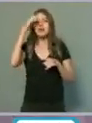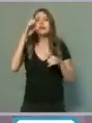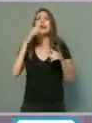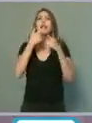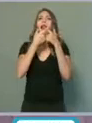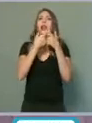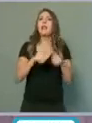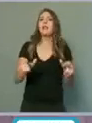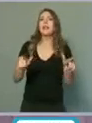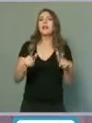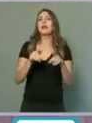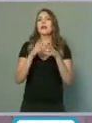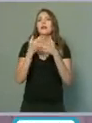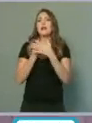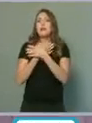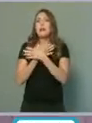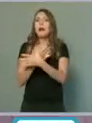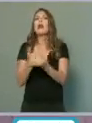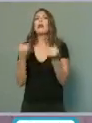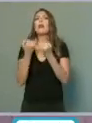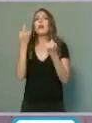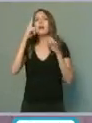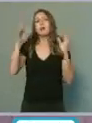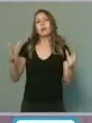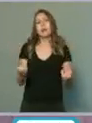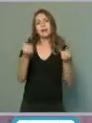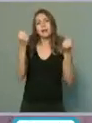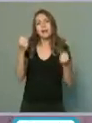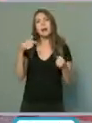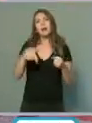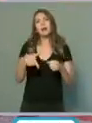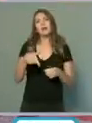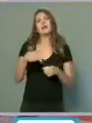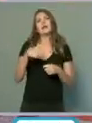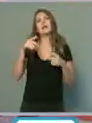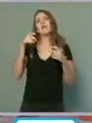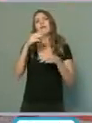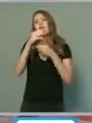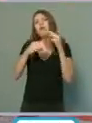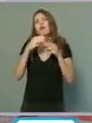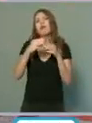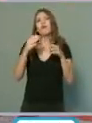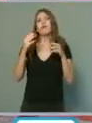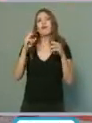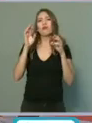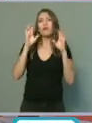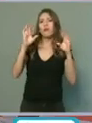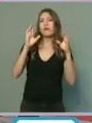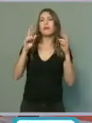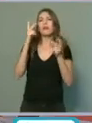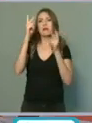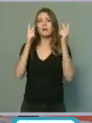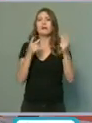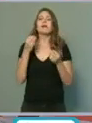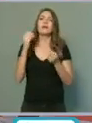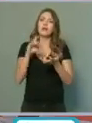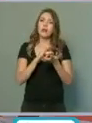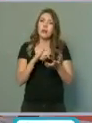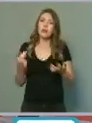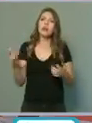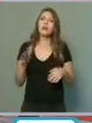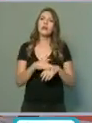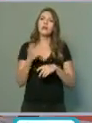estarás ayudando a recuperar el medio ambiente. Muchísimas gracias por acompañarnos, No, por pues darnos muchas esta gracias a plática ustedes. acerca de las mariposas. Y muchas veces los vemos